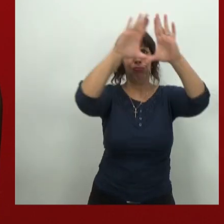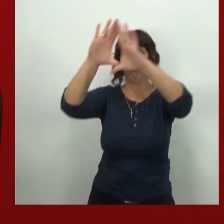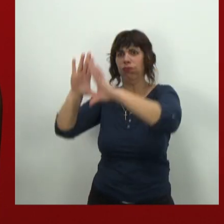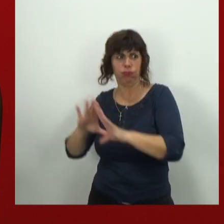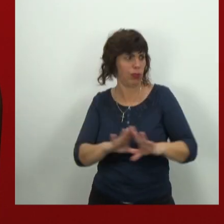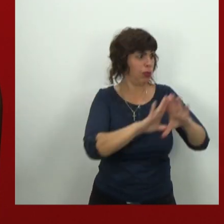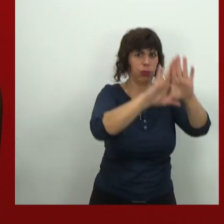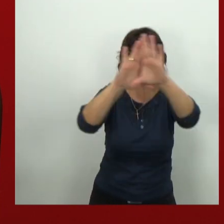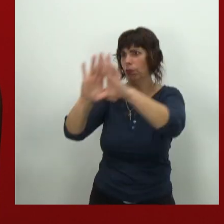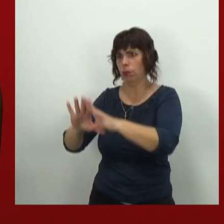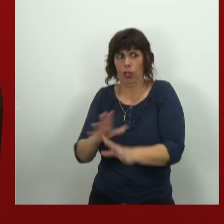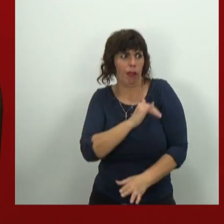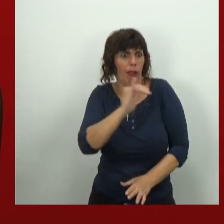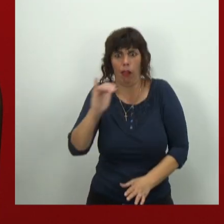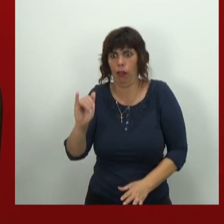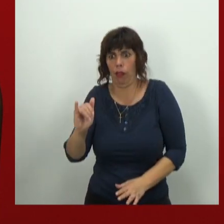La iglesia de Jesucristo